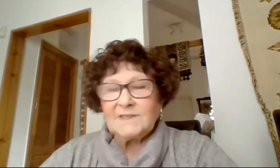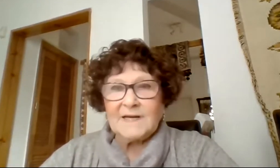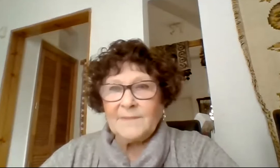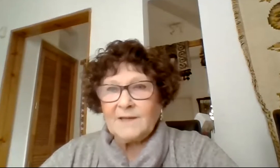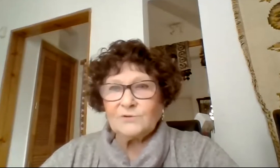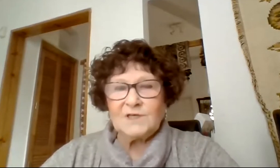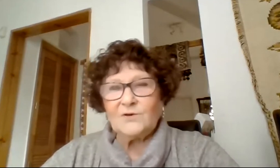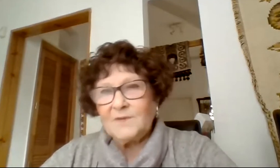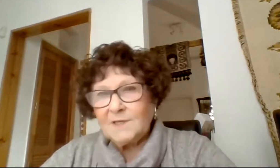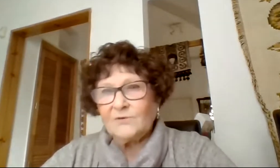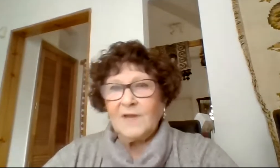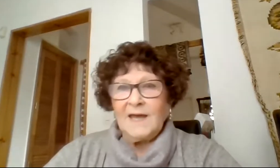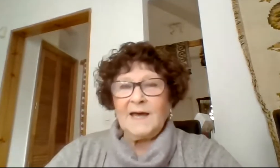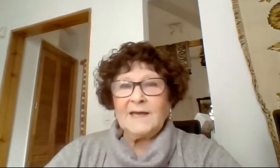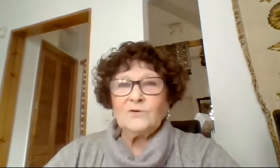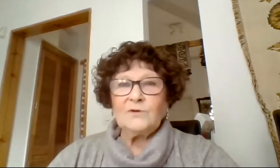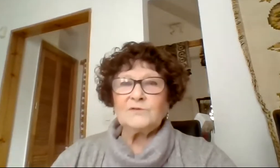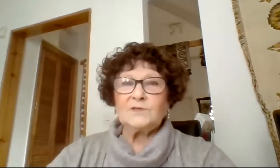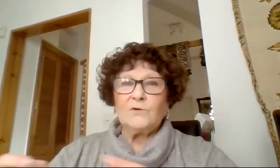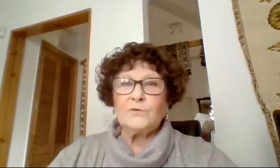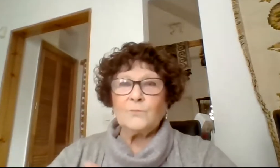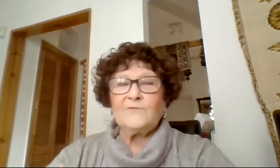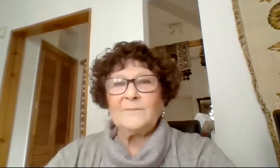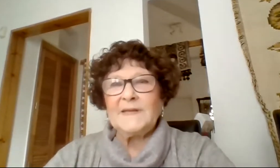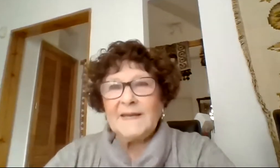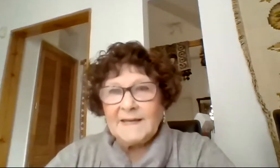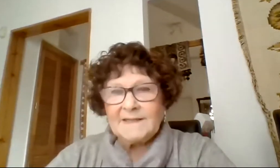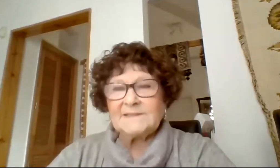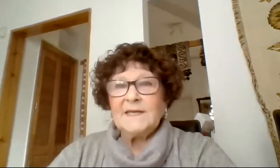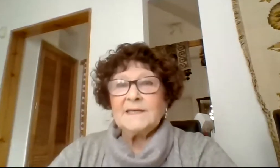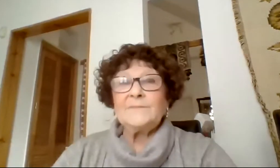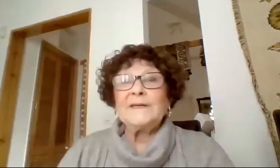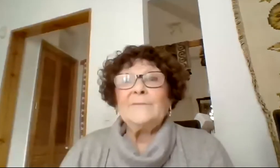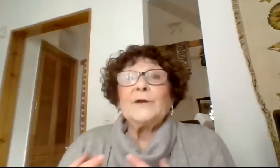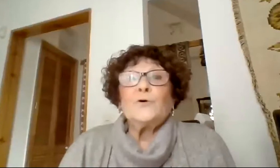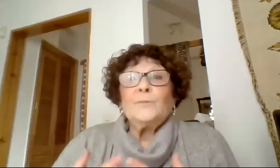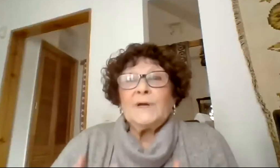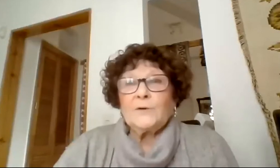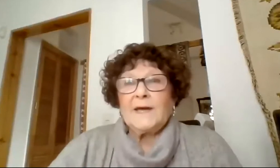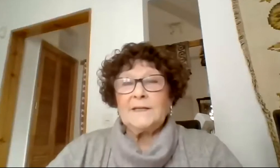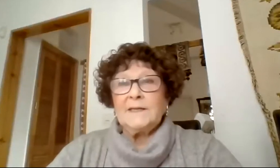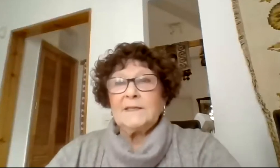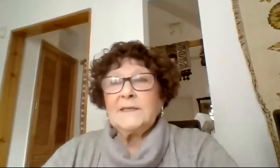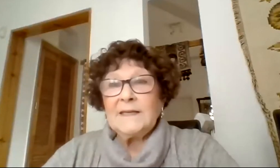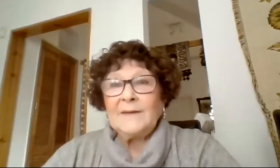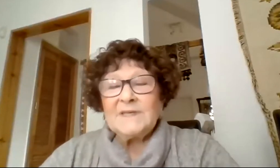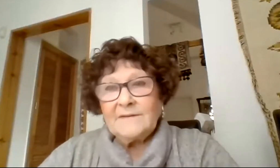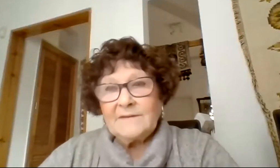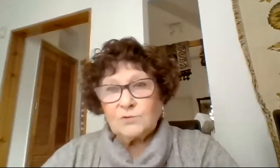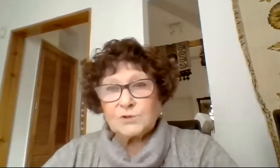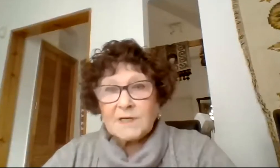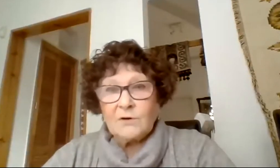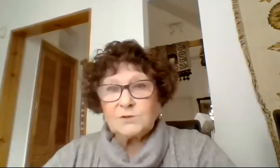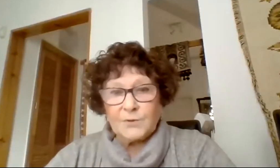despacho de entramados en Oviedo a todos estos grupos familiares que van a ver cómo mejorar la vida